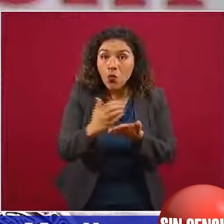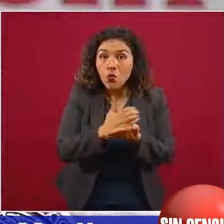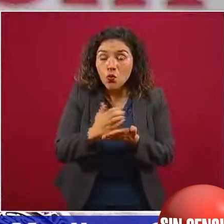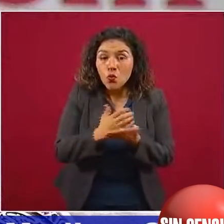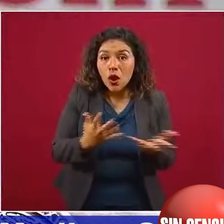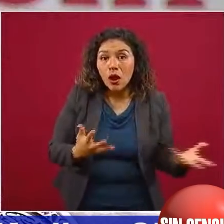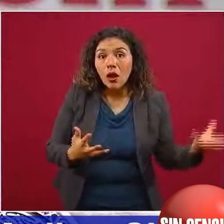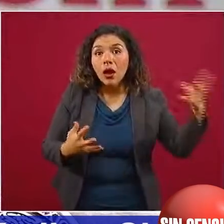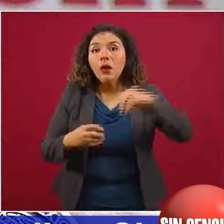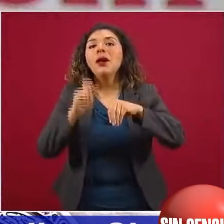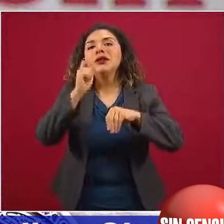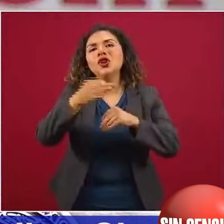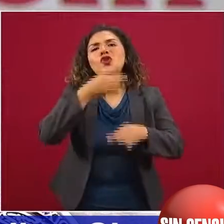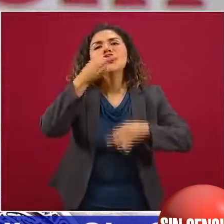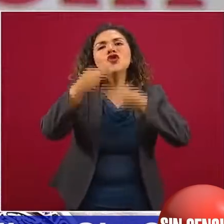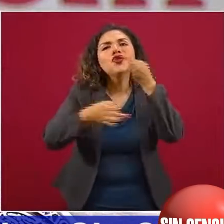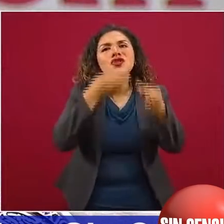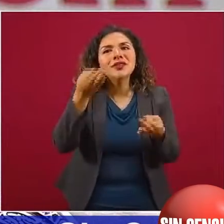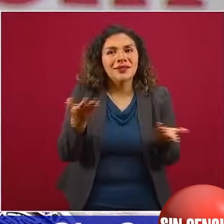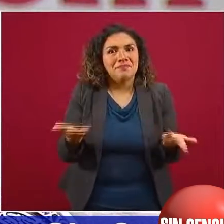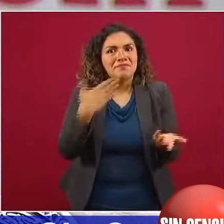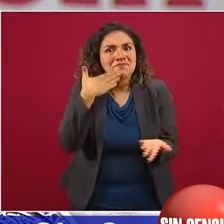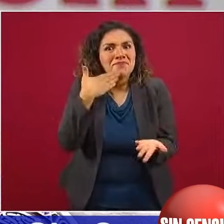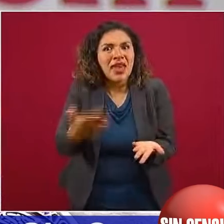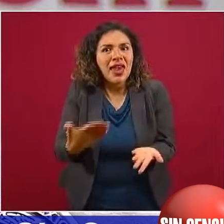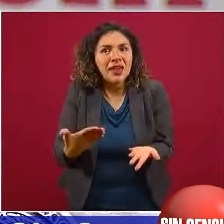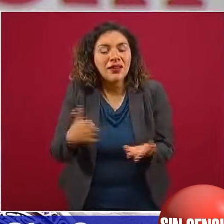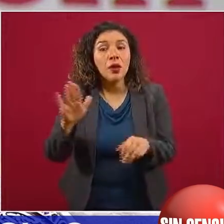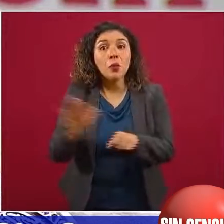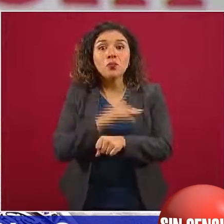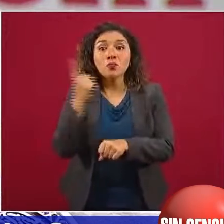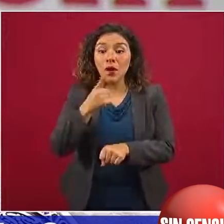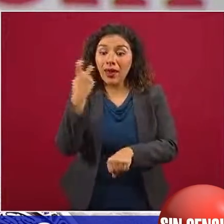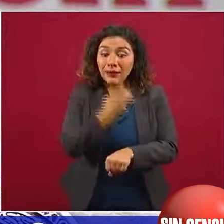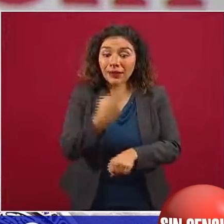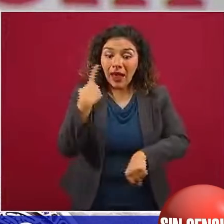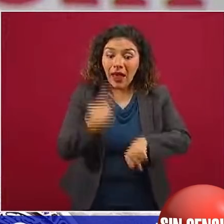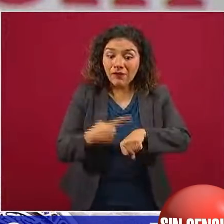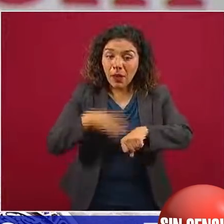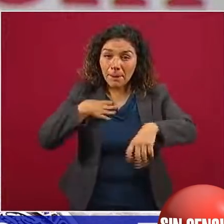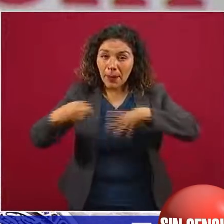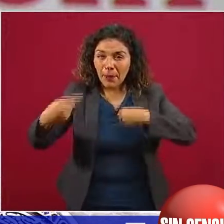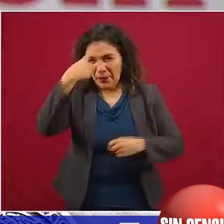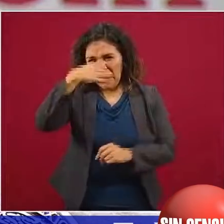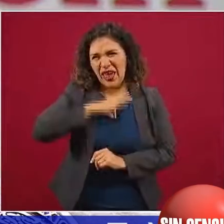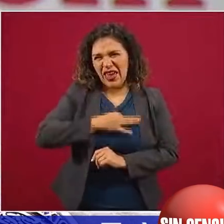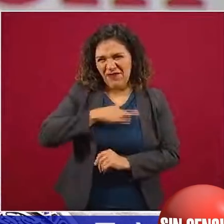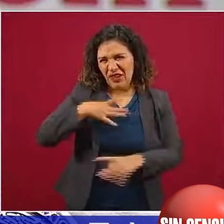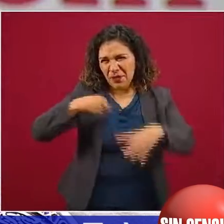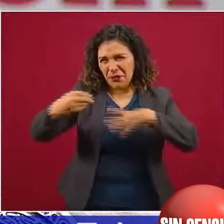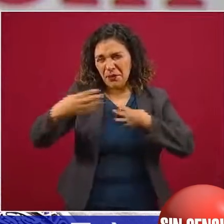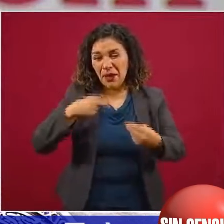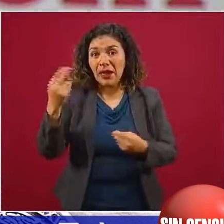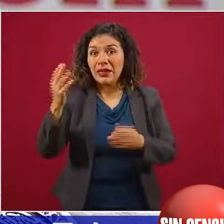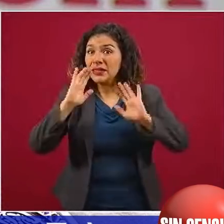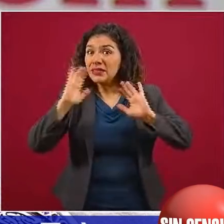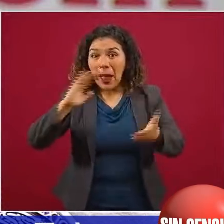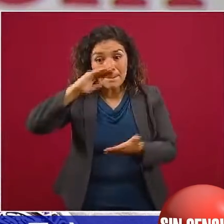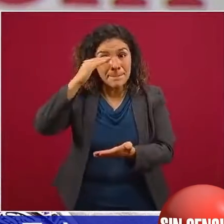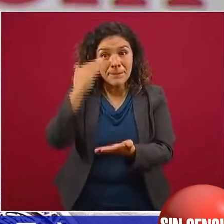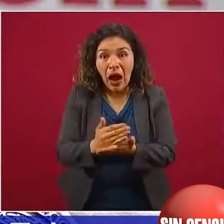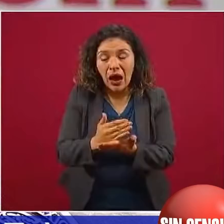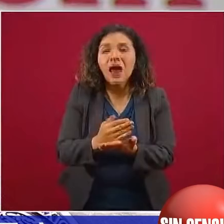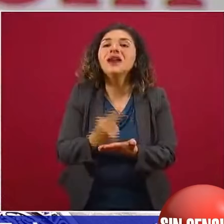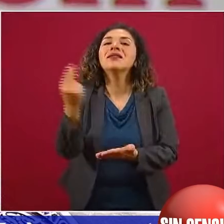es una noticia positiva, porque para que las epidemias de enfermedades infecciosas cesen, se